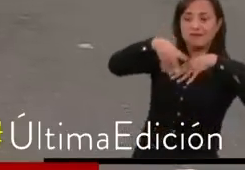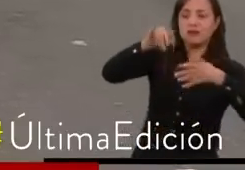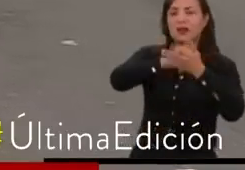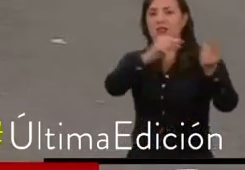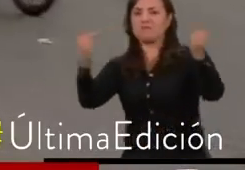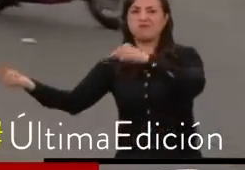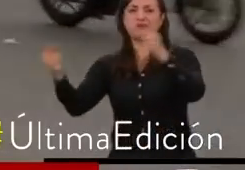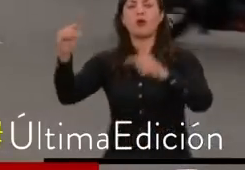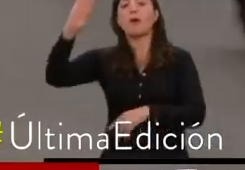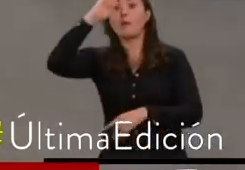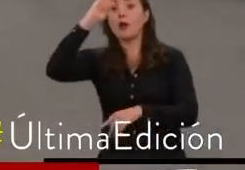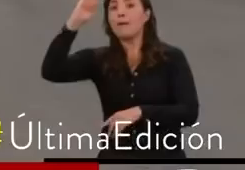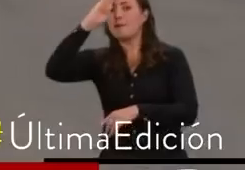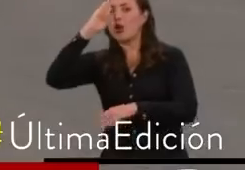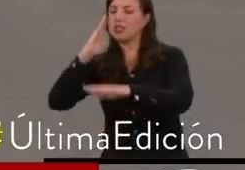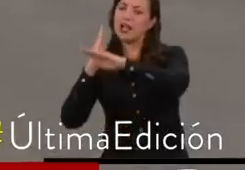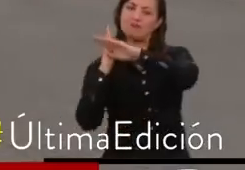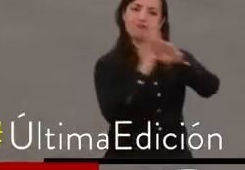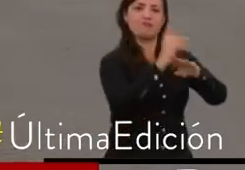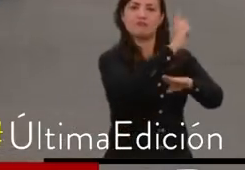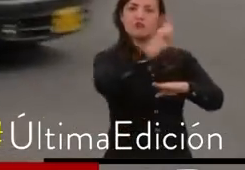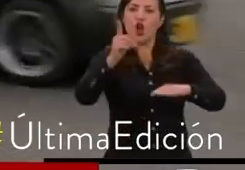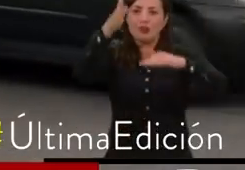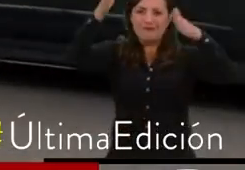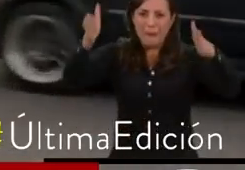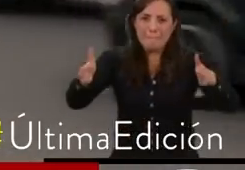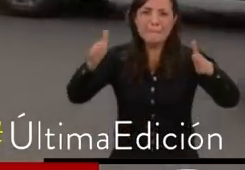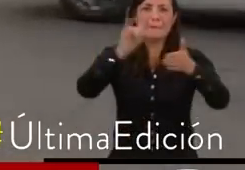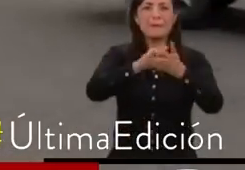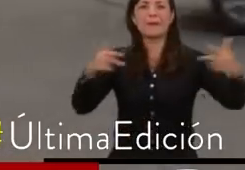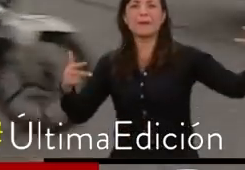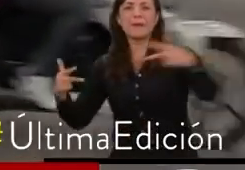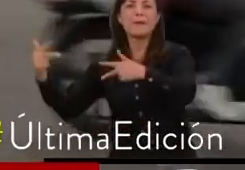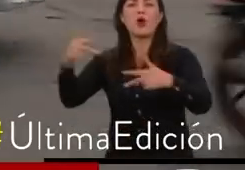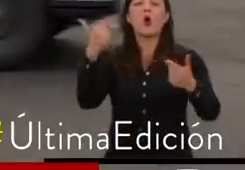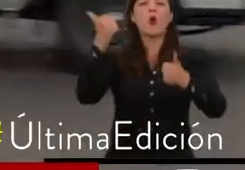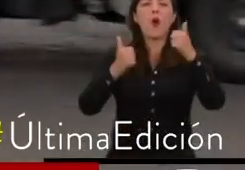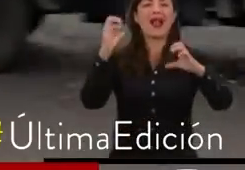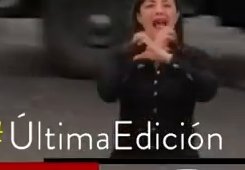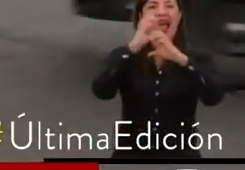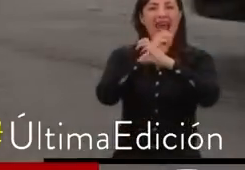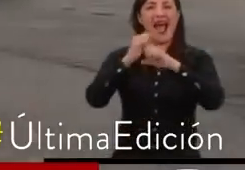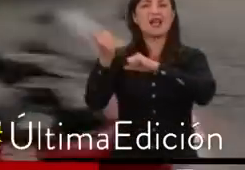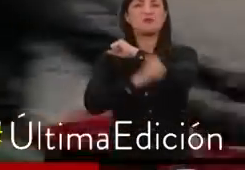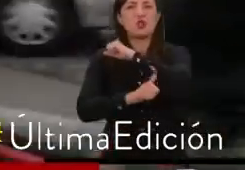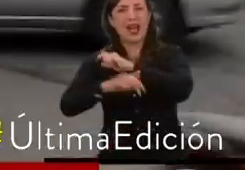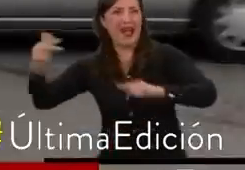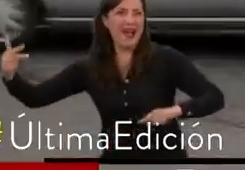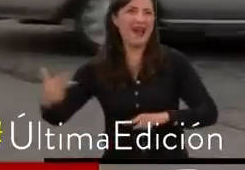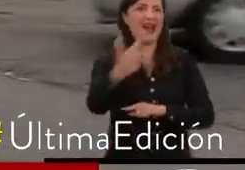policía evitó que fuera bloqueada la intersección de la avenida Caracas con avenida Boyacá hacia la salida al llano.